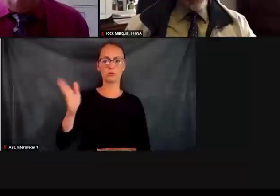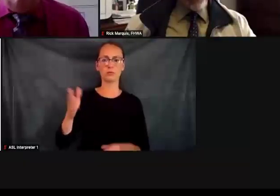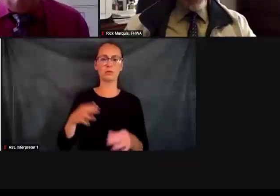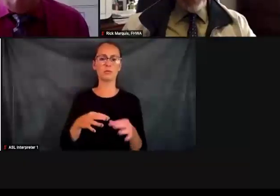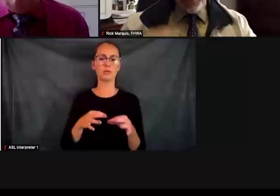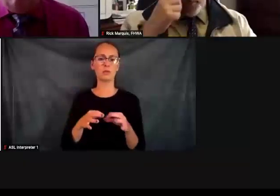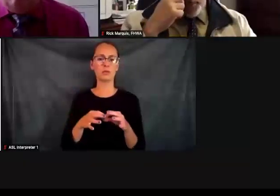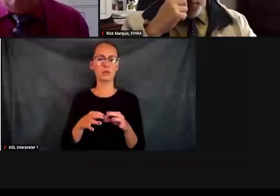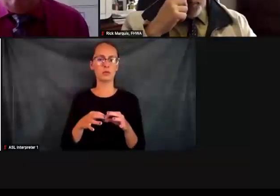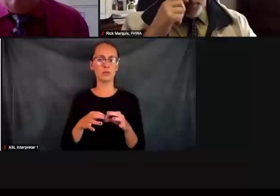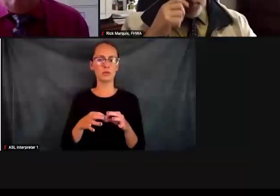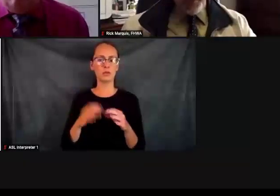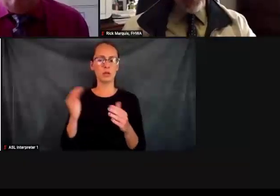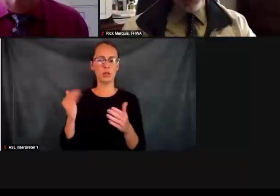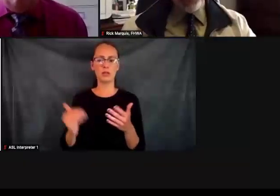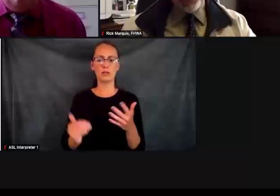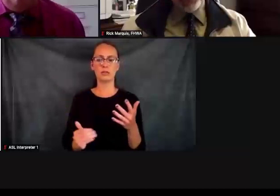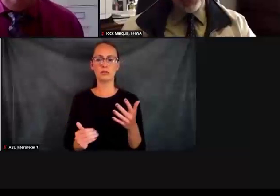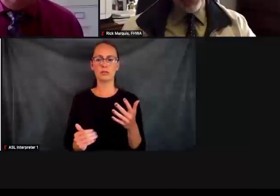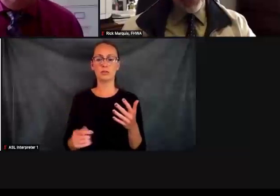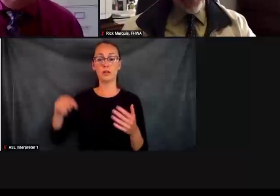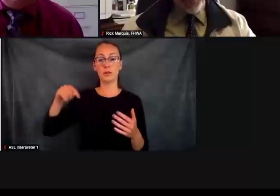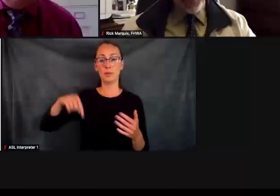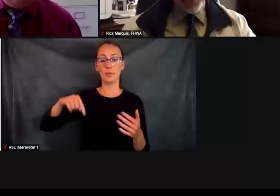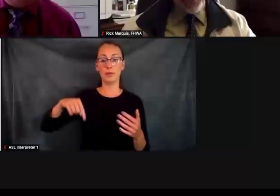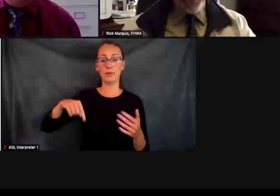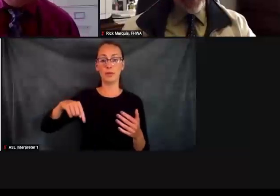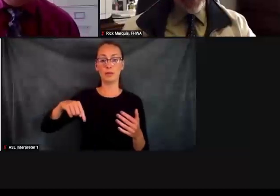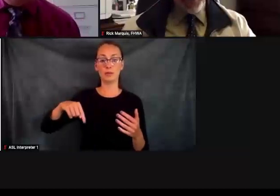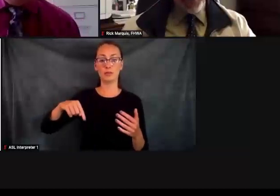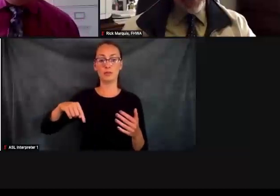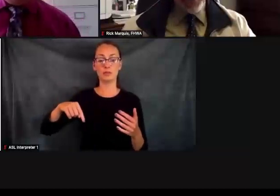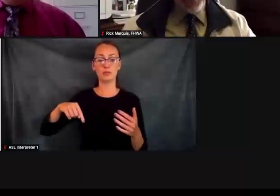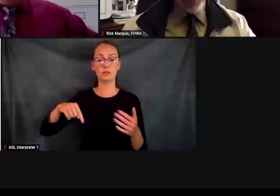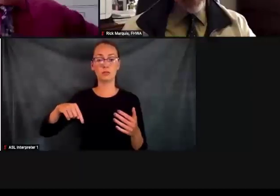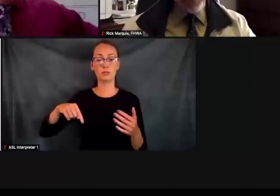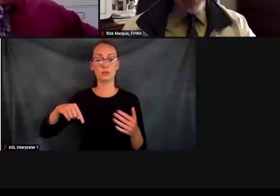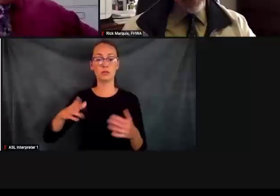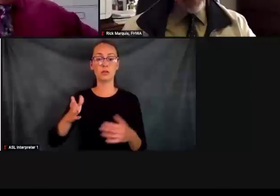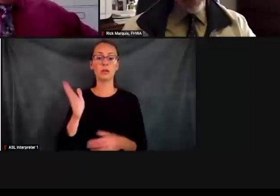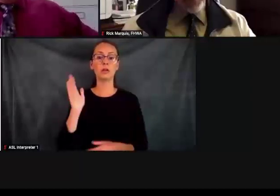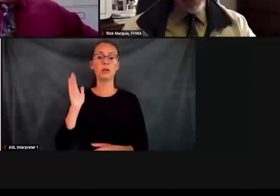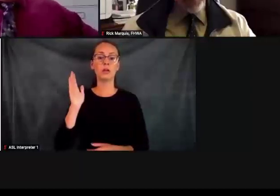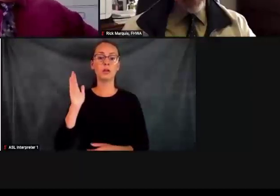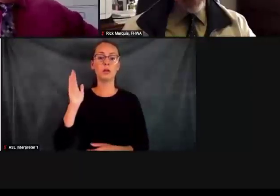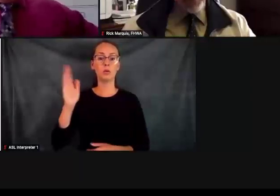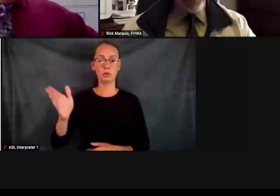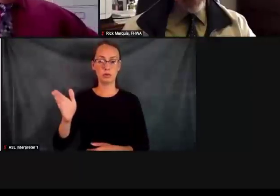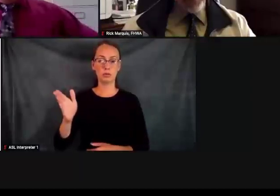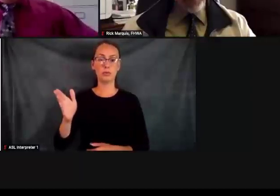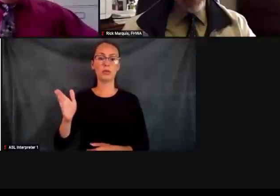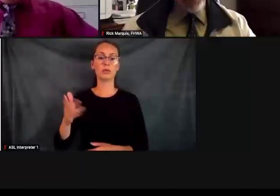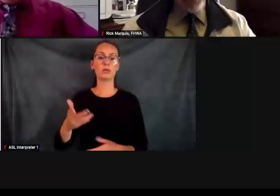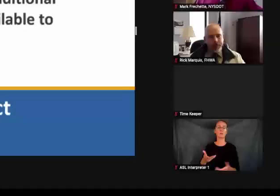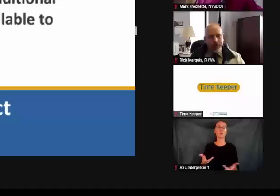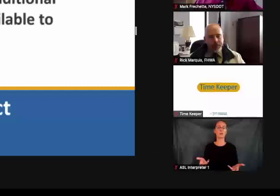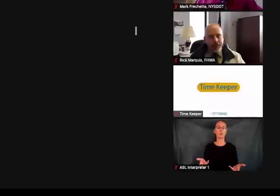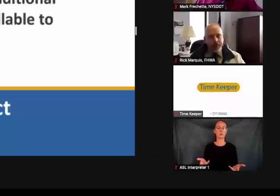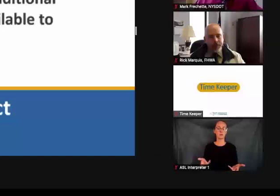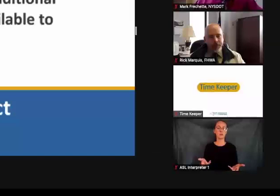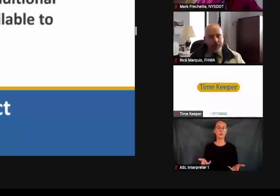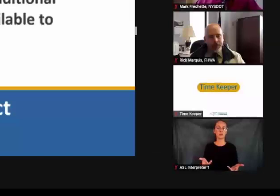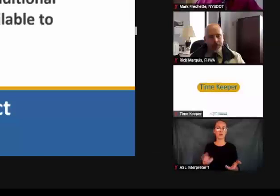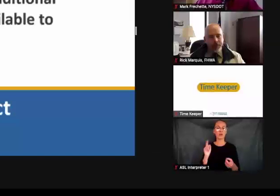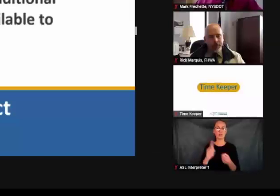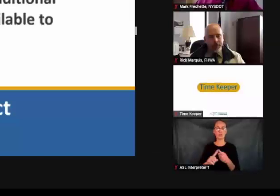lista. Esta audiencia va a continuar a las 5 p.m. Entonces vamos a